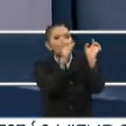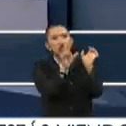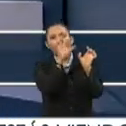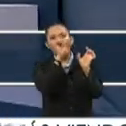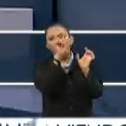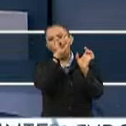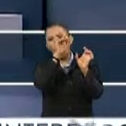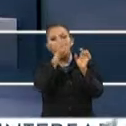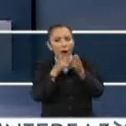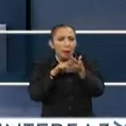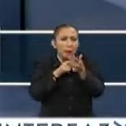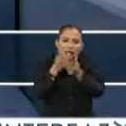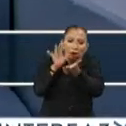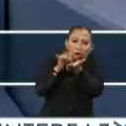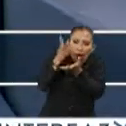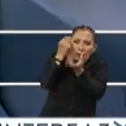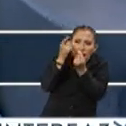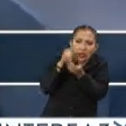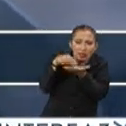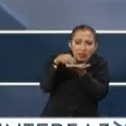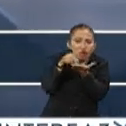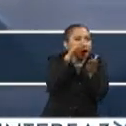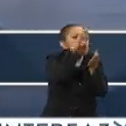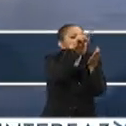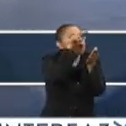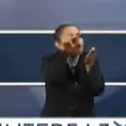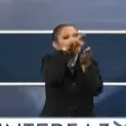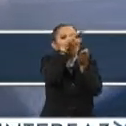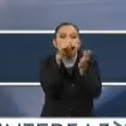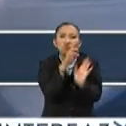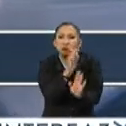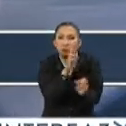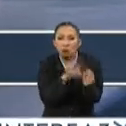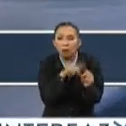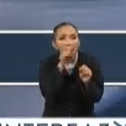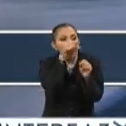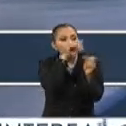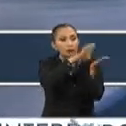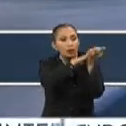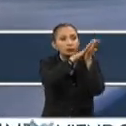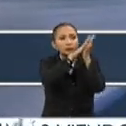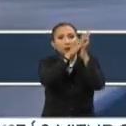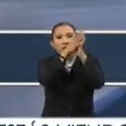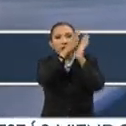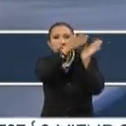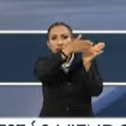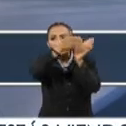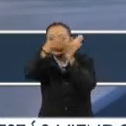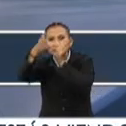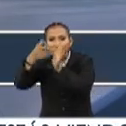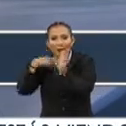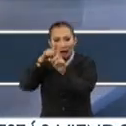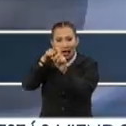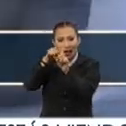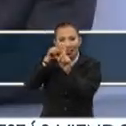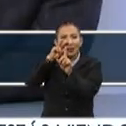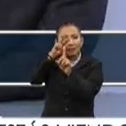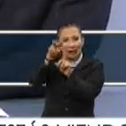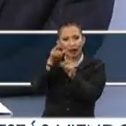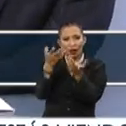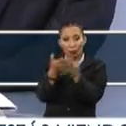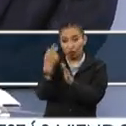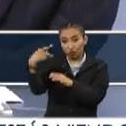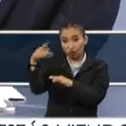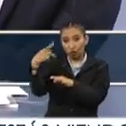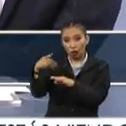hace, recién empieza a estudiar pintura y pues es una cuestión súper clásica, ¿no? De pronto ya, sobre todo con la caricatura, ya va encontrando, a mí me parece,